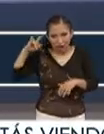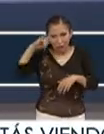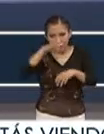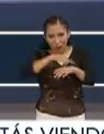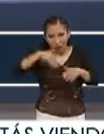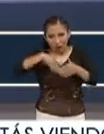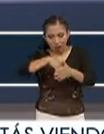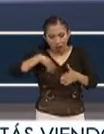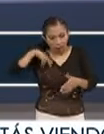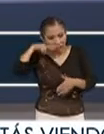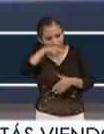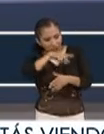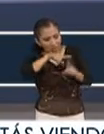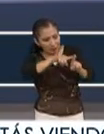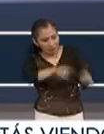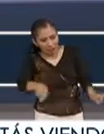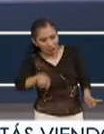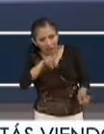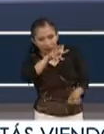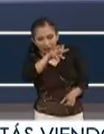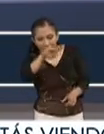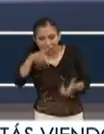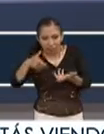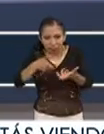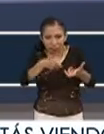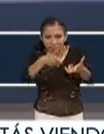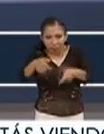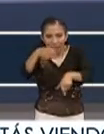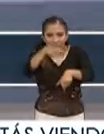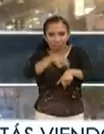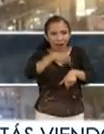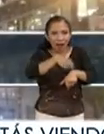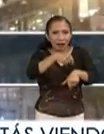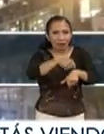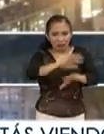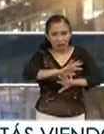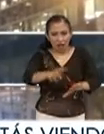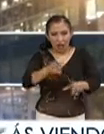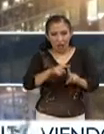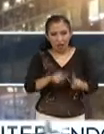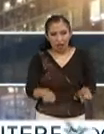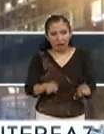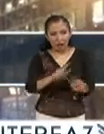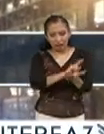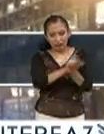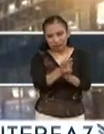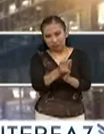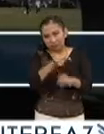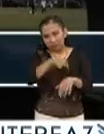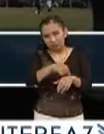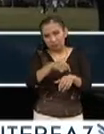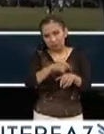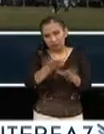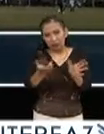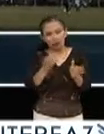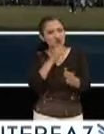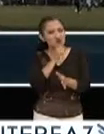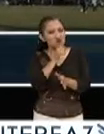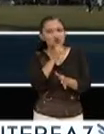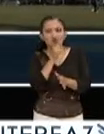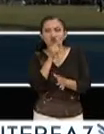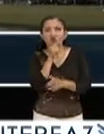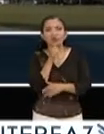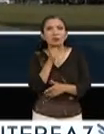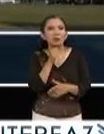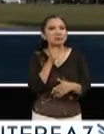aeropuerto, ¿no? Es algo muy diferente, el tiempo era pues ya un poco diferente, ya era diferente porque todavía no